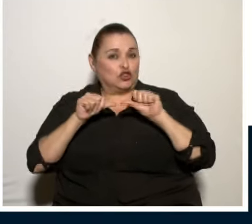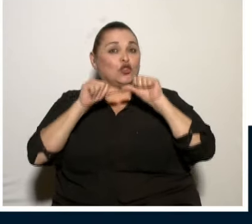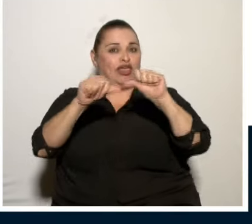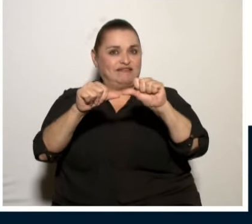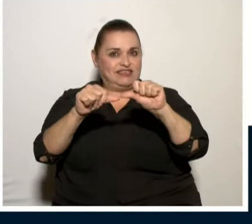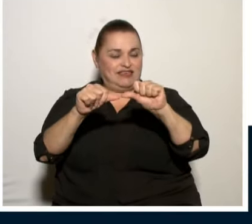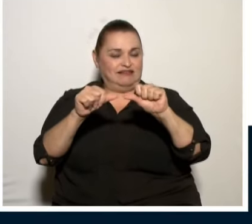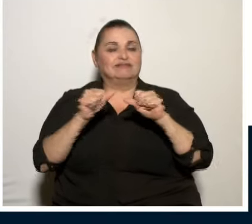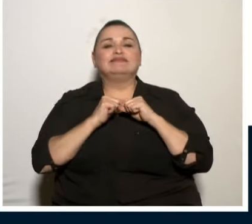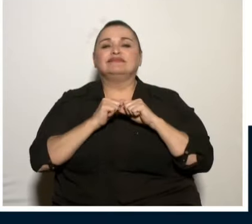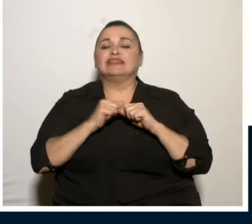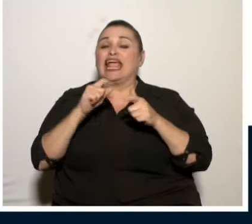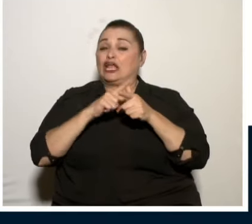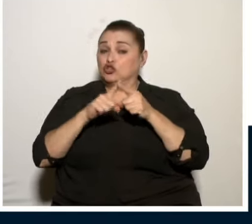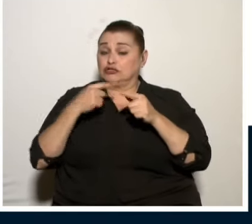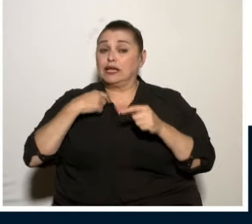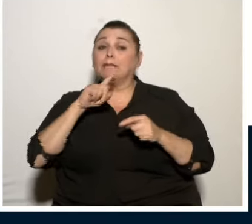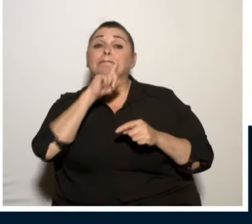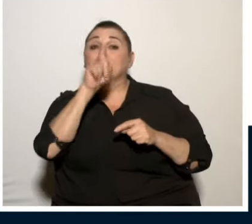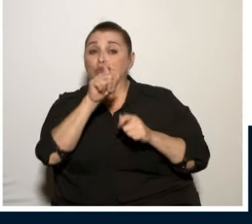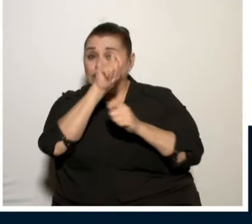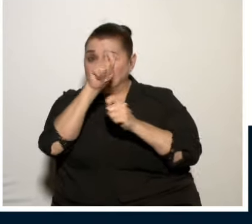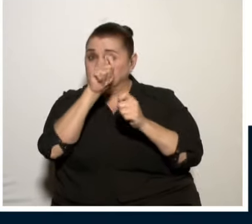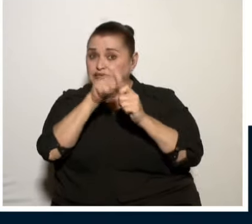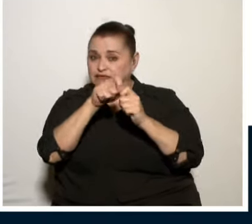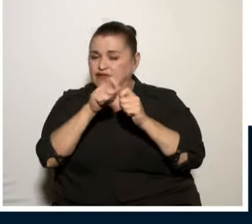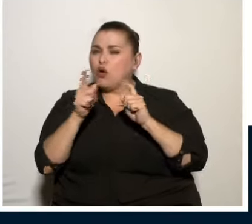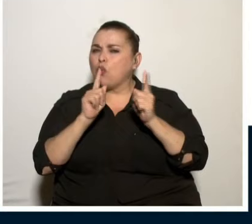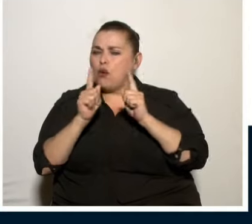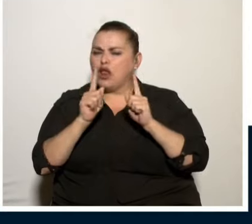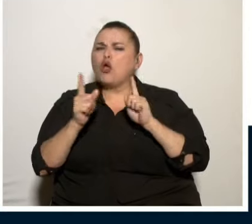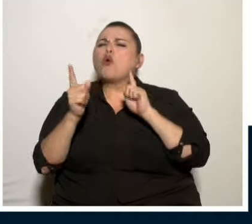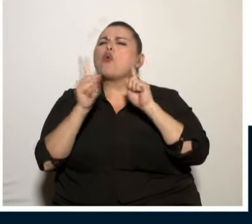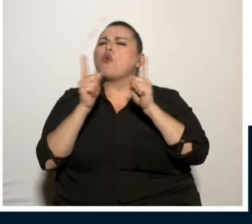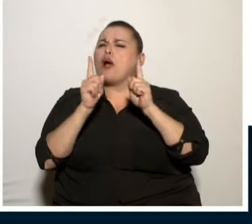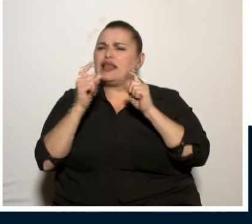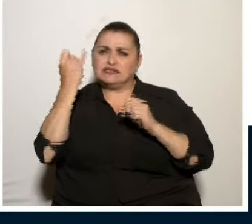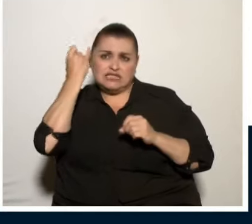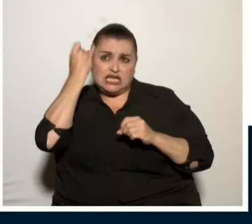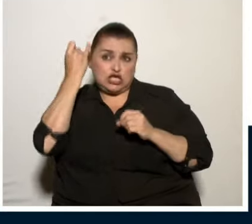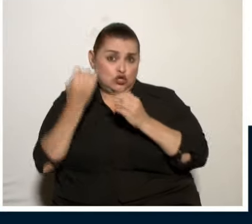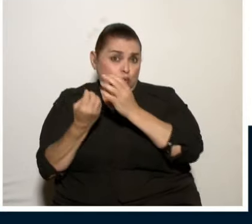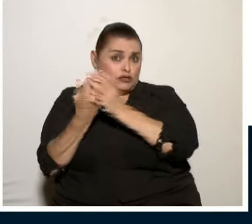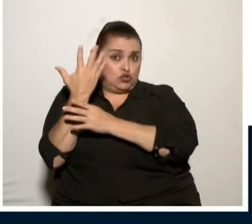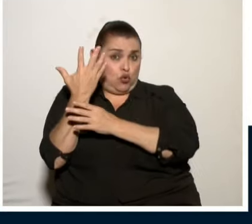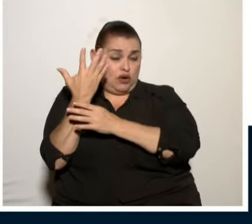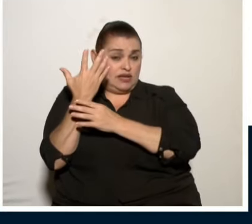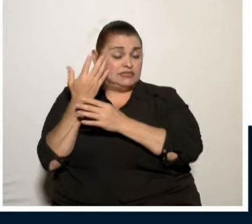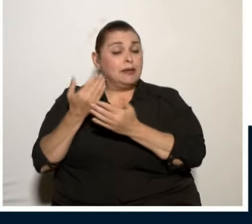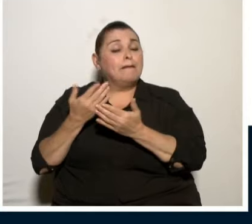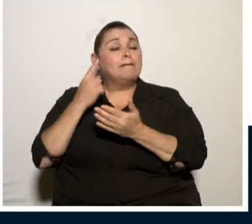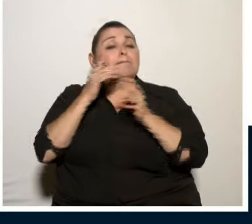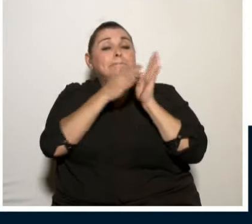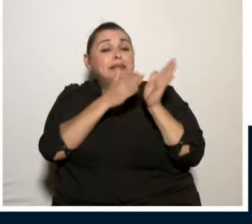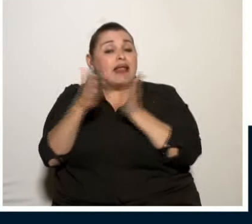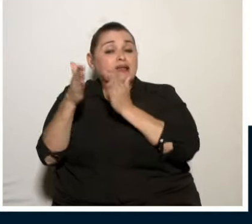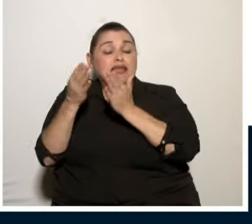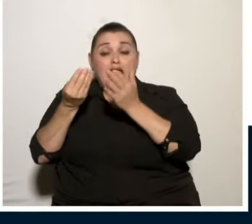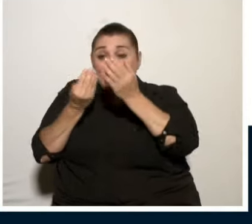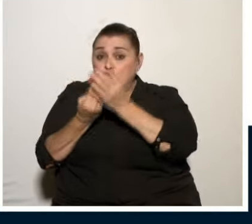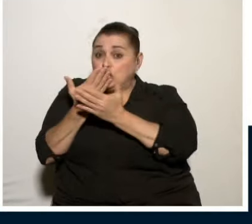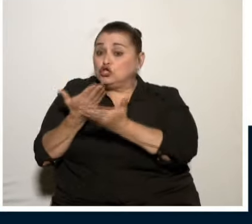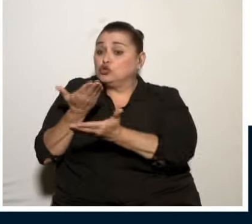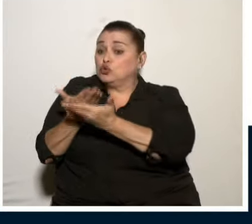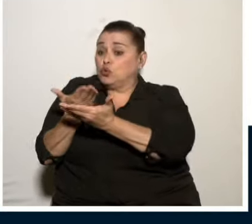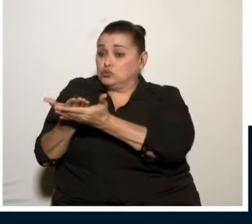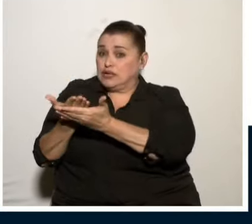insondable. La pregunta concreta es: ¿cuáles innovaciones planea introducir para enfrentar y asegurar